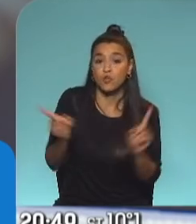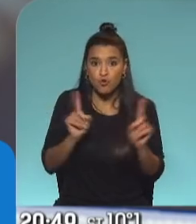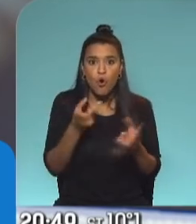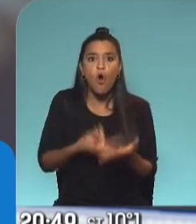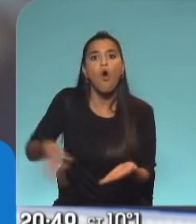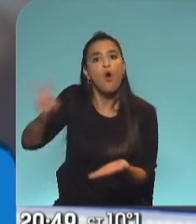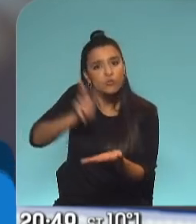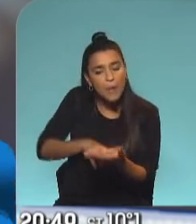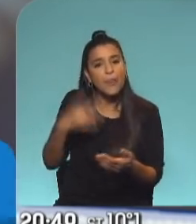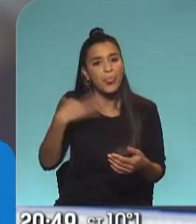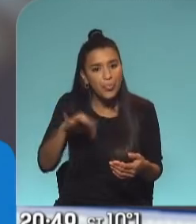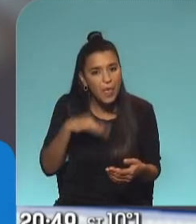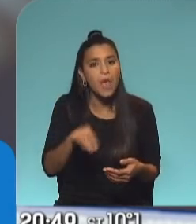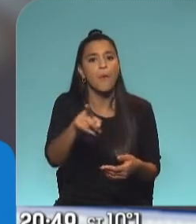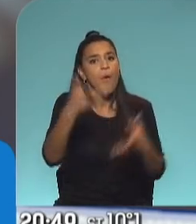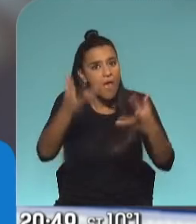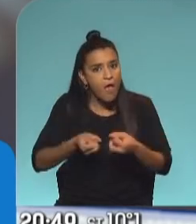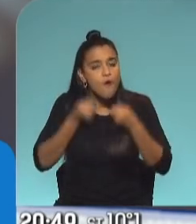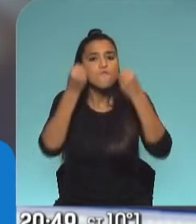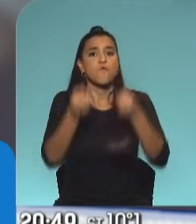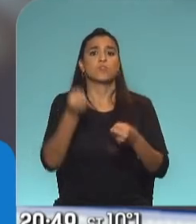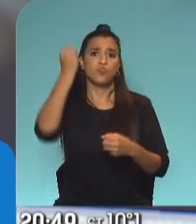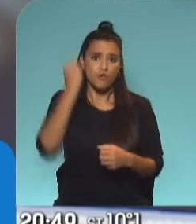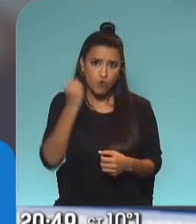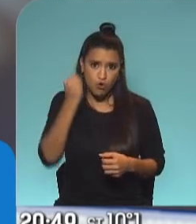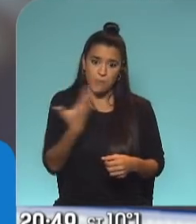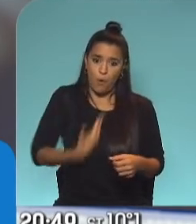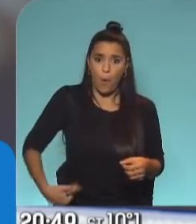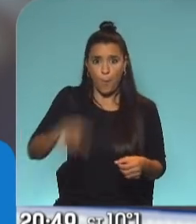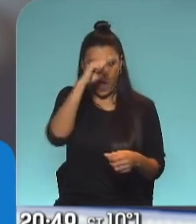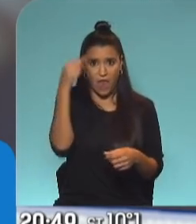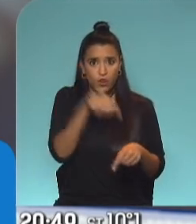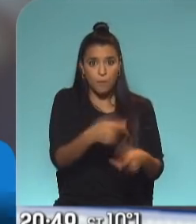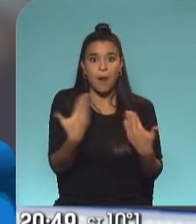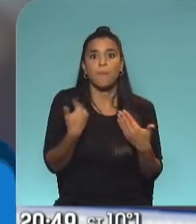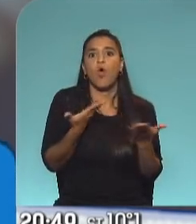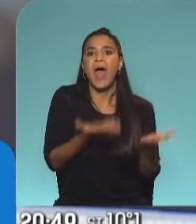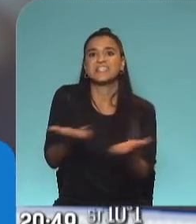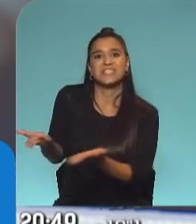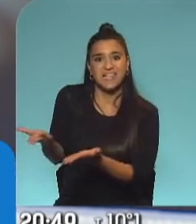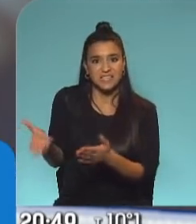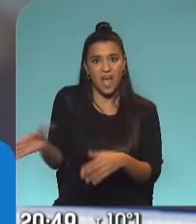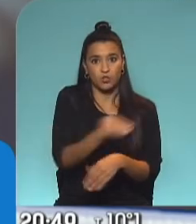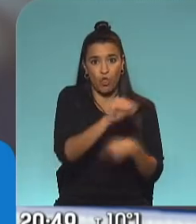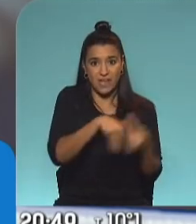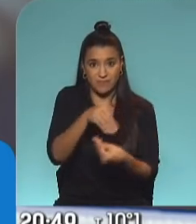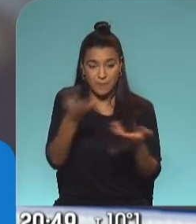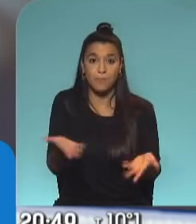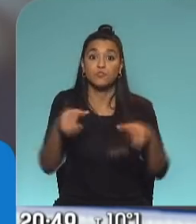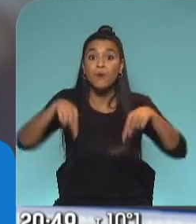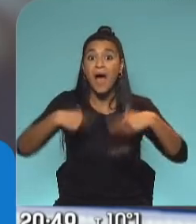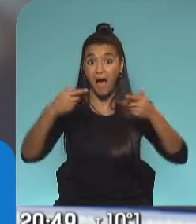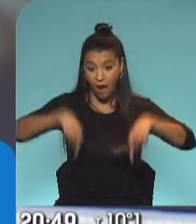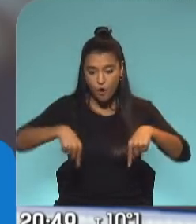volver a construir este enorme esfuerzo económico por parte del gobierno para asistir a las familias. Por lo tanto, estamos en